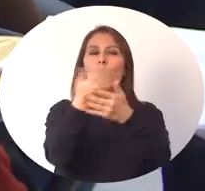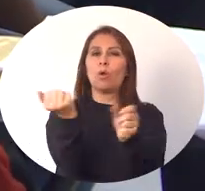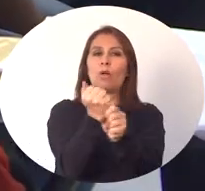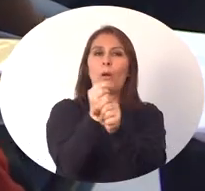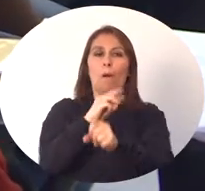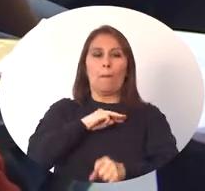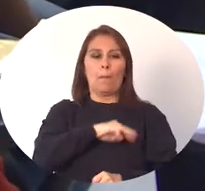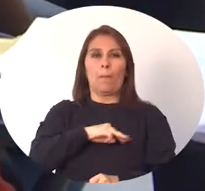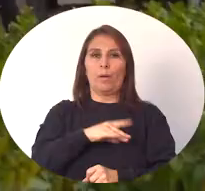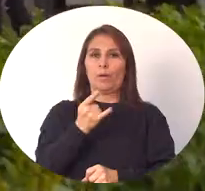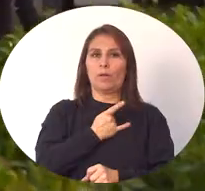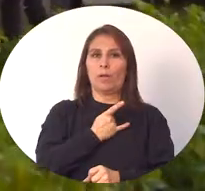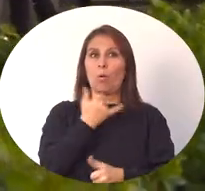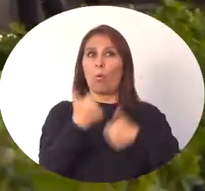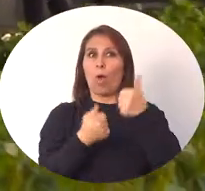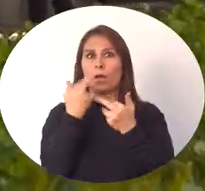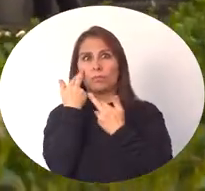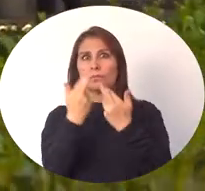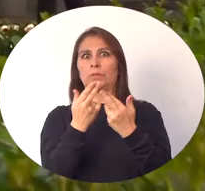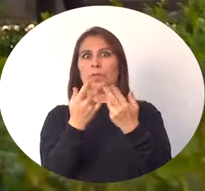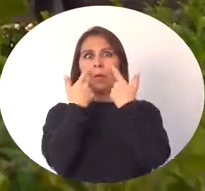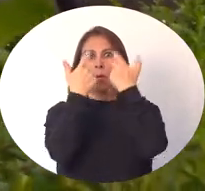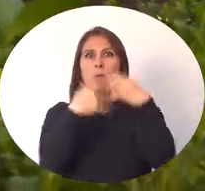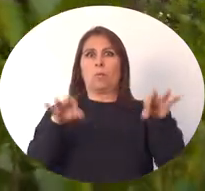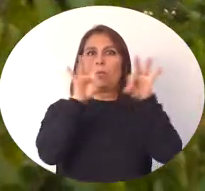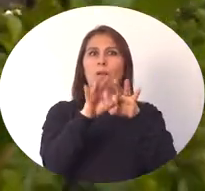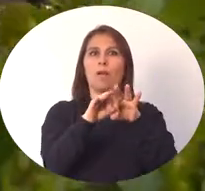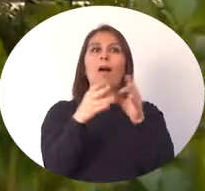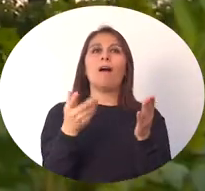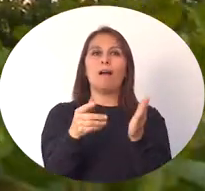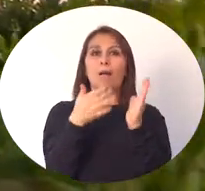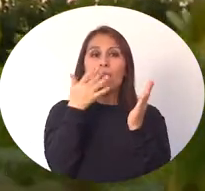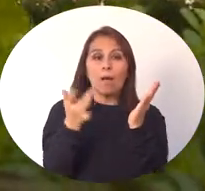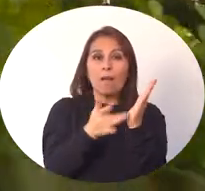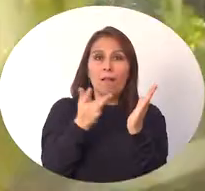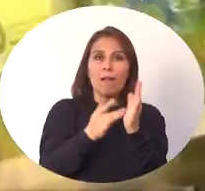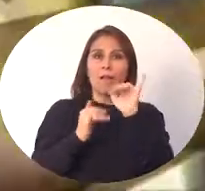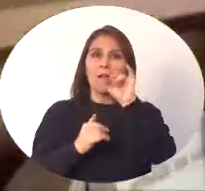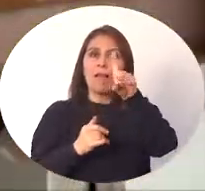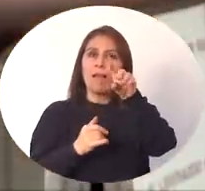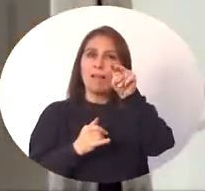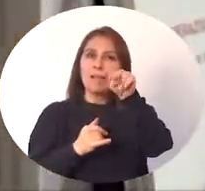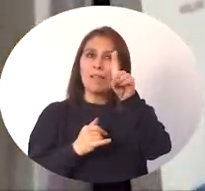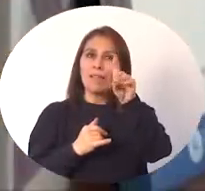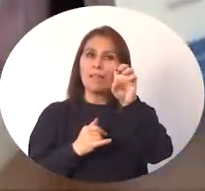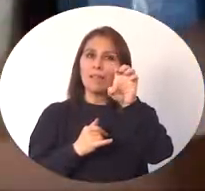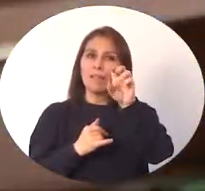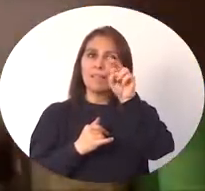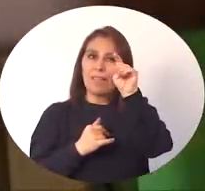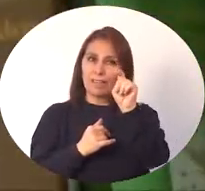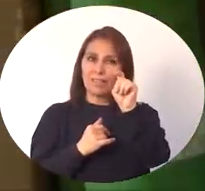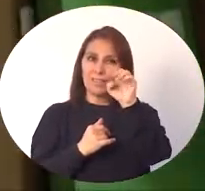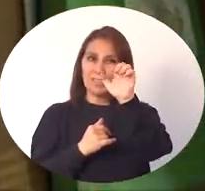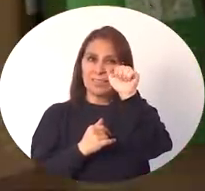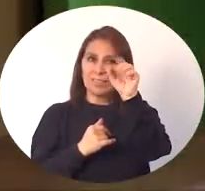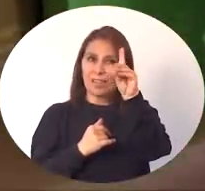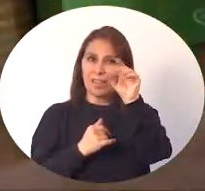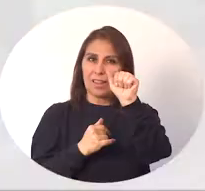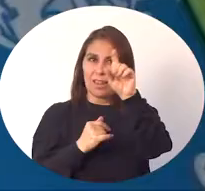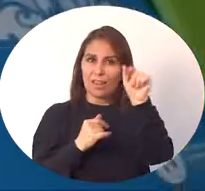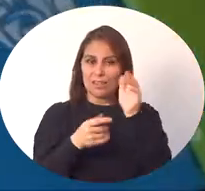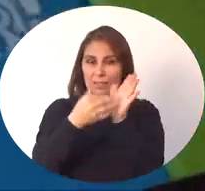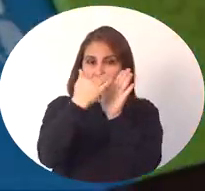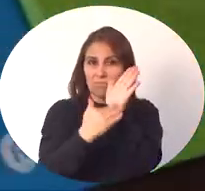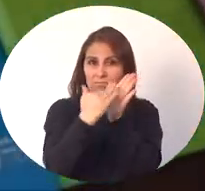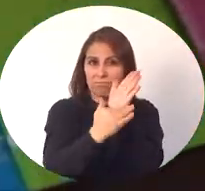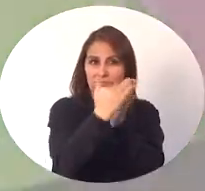actividad misional de la universidad, entre los que se destacan las revistas indexadas, que visibilizan el desarrollo investigativo adelantado por